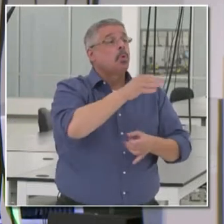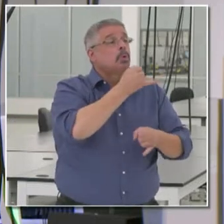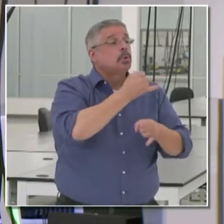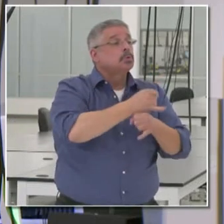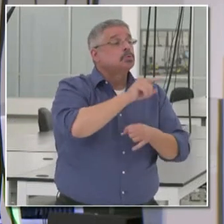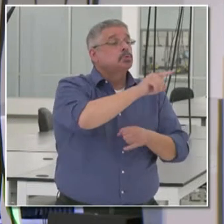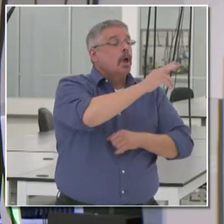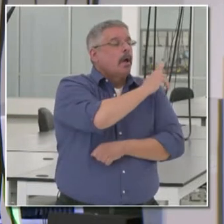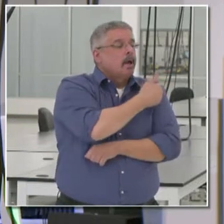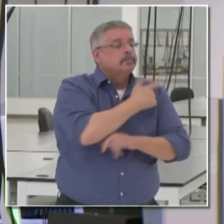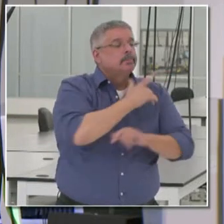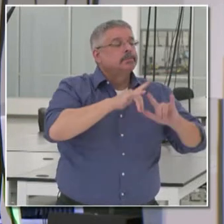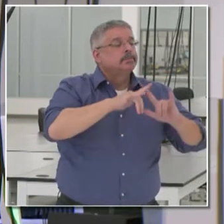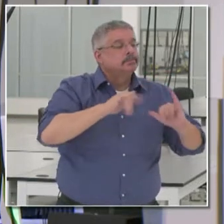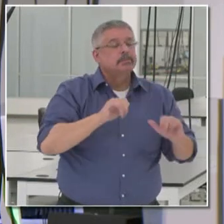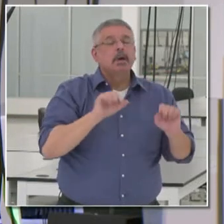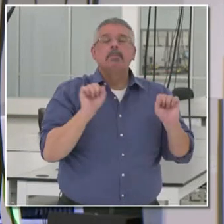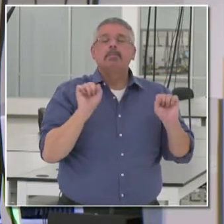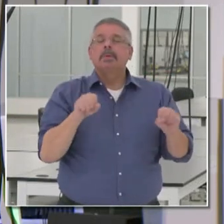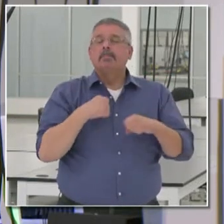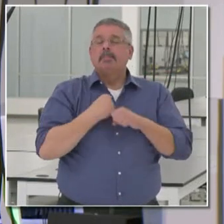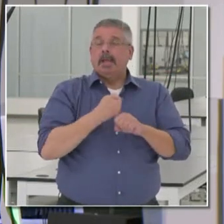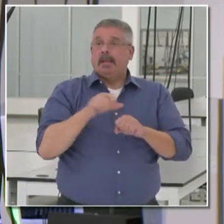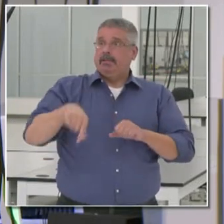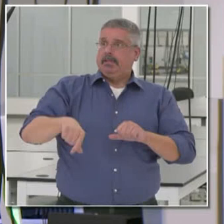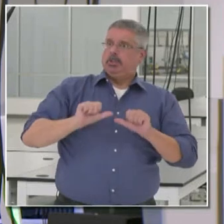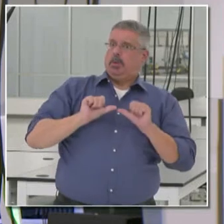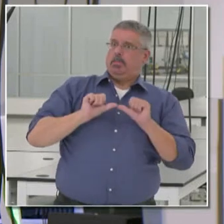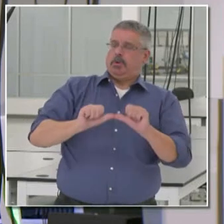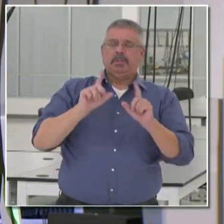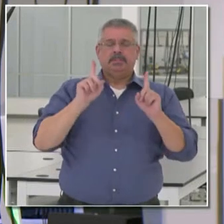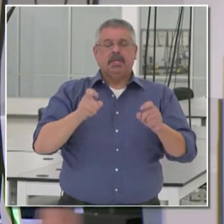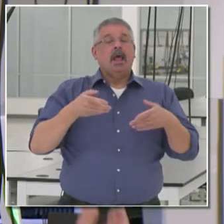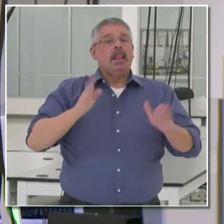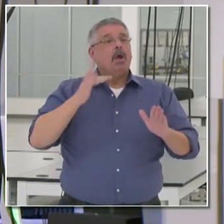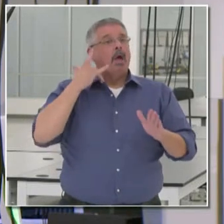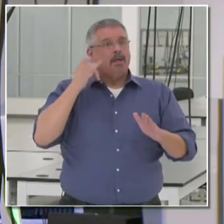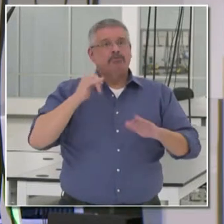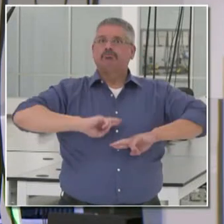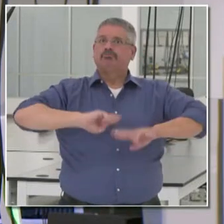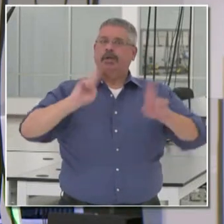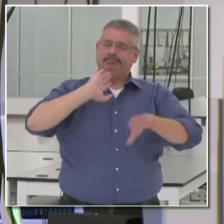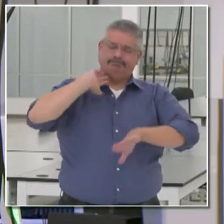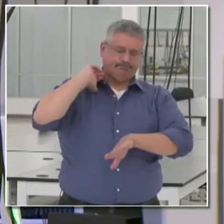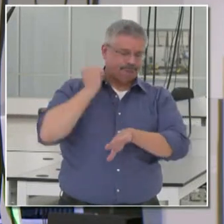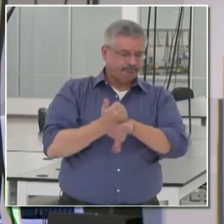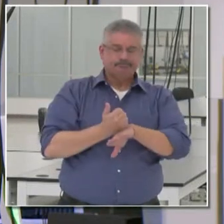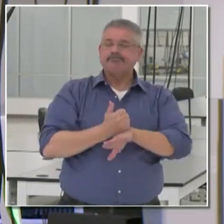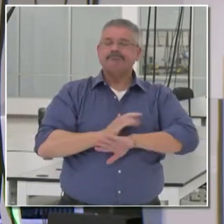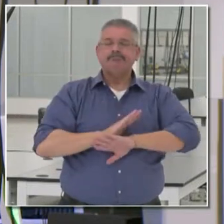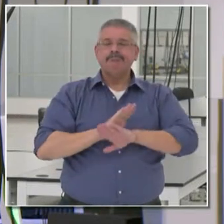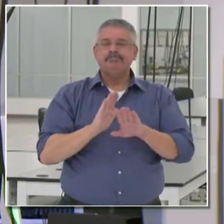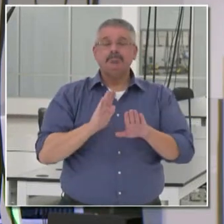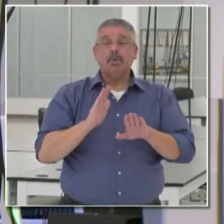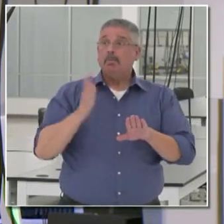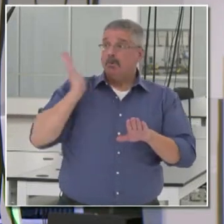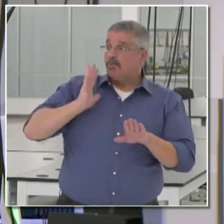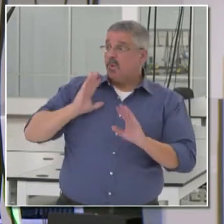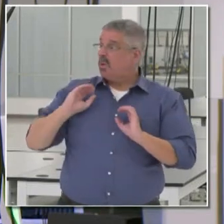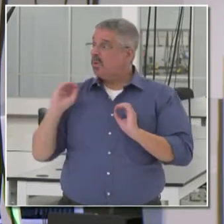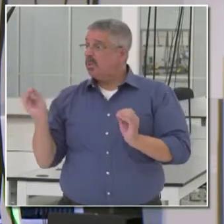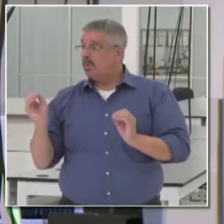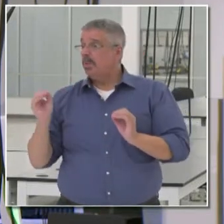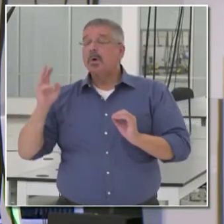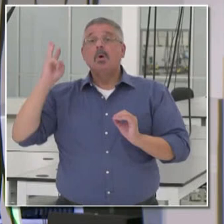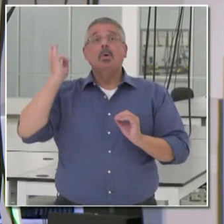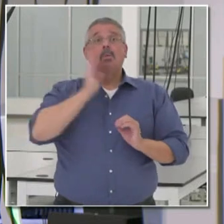instituciones locales y con otros colaboradores para que esto sea un esfuerzo permanente y permitir que california tenga tenga algo que nunca ha tenido en el